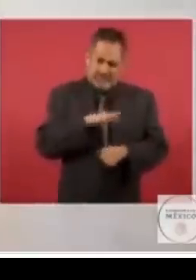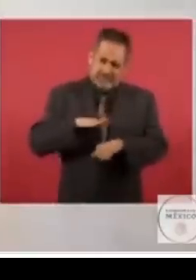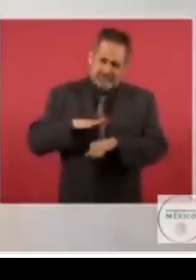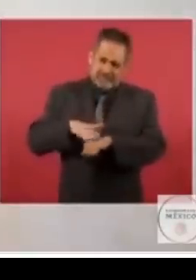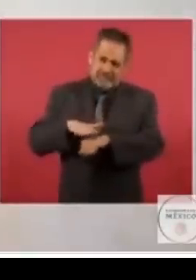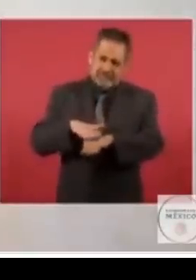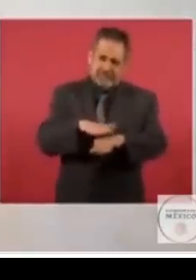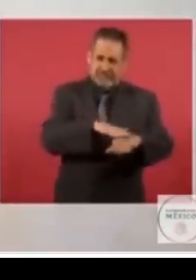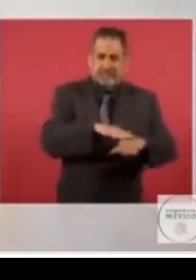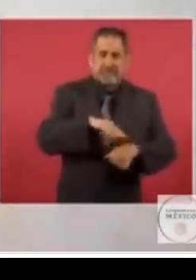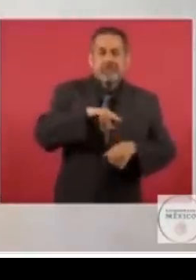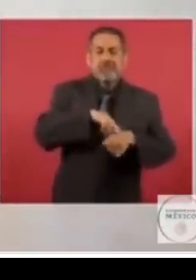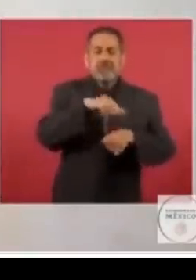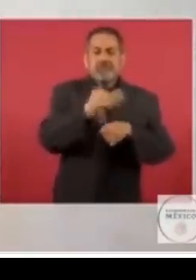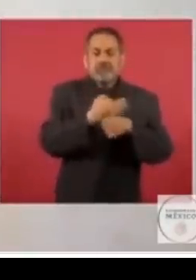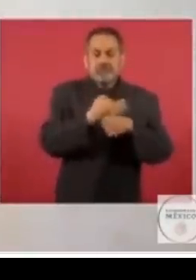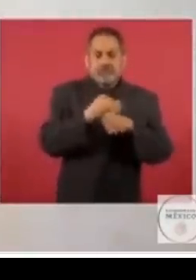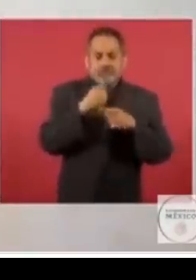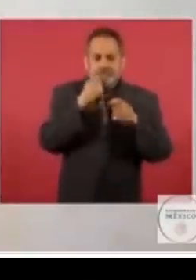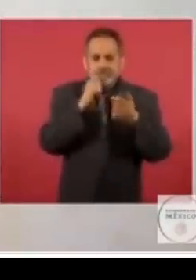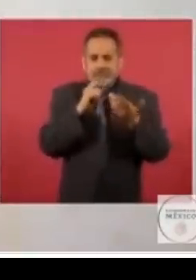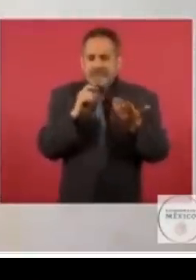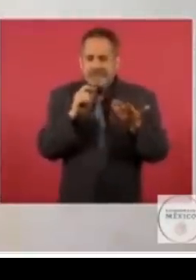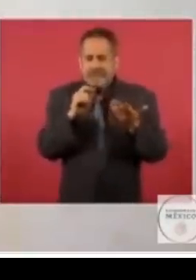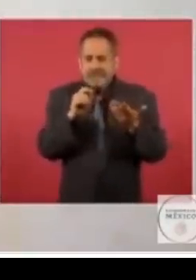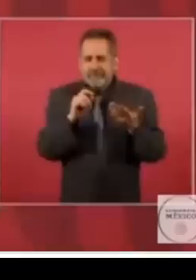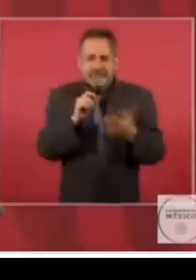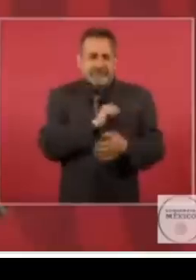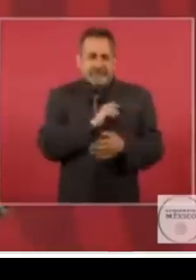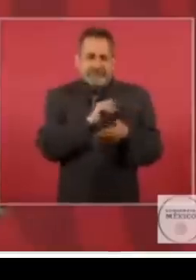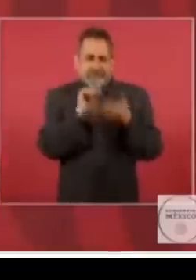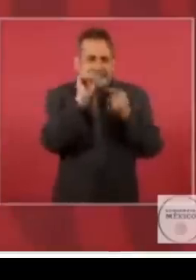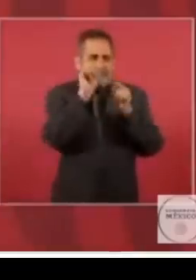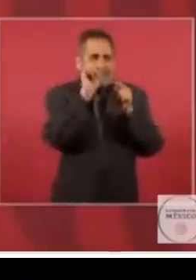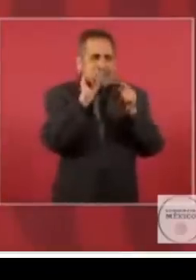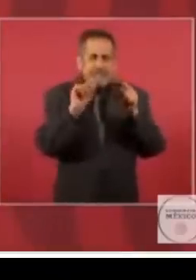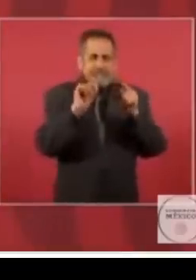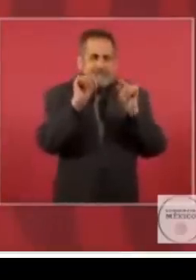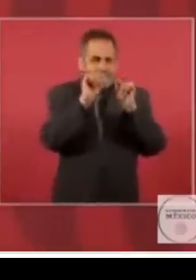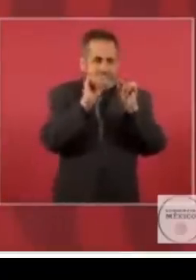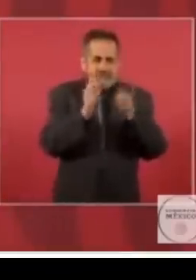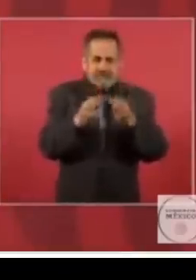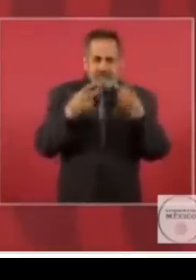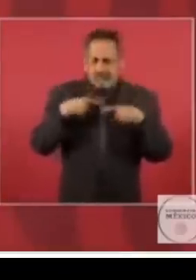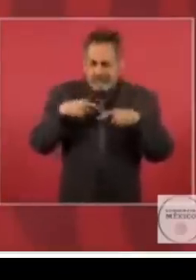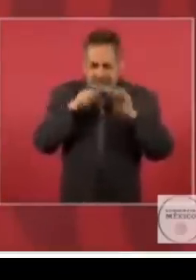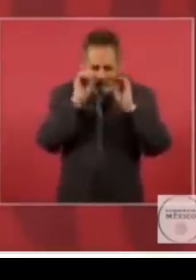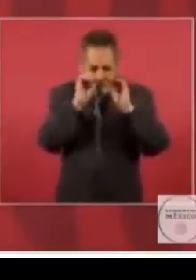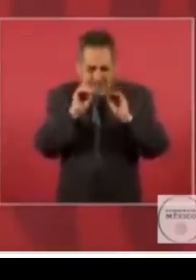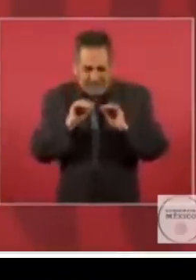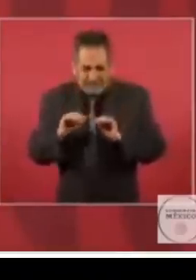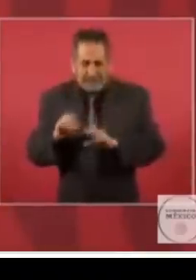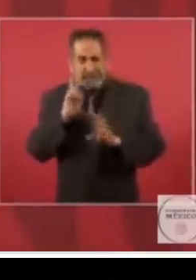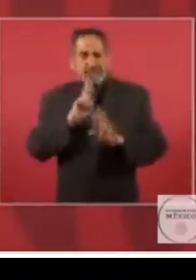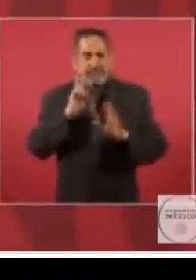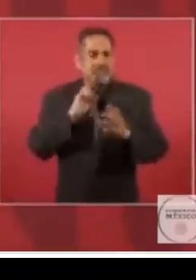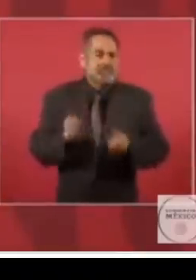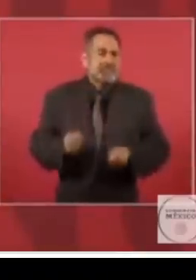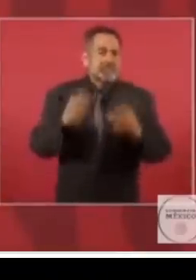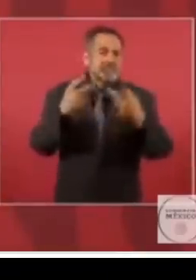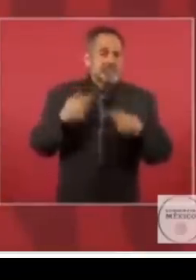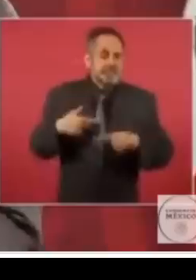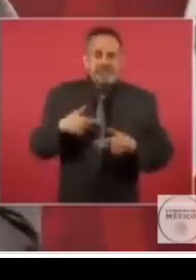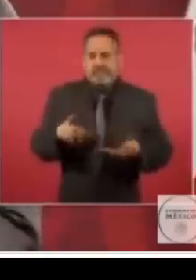a sus notarios públicos y con este alfileres para ver